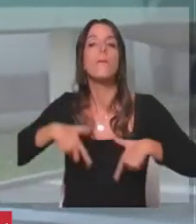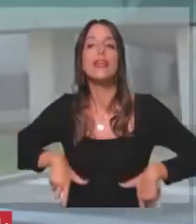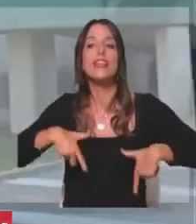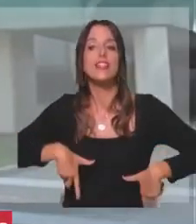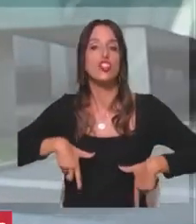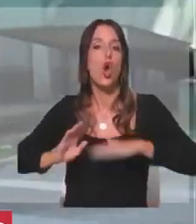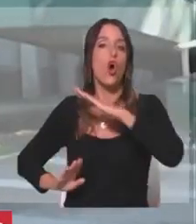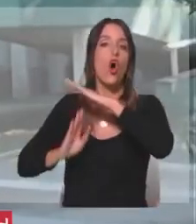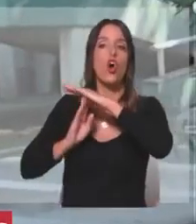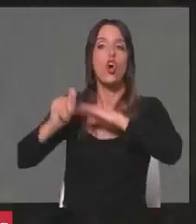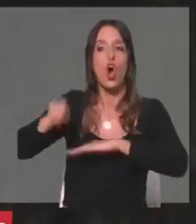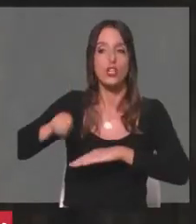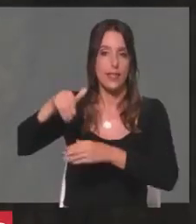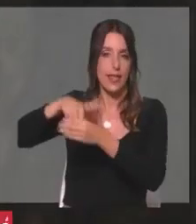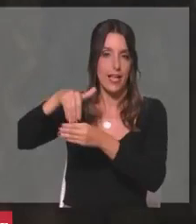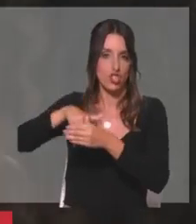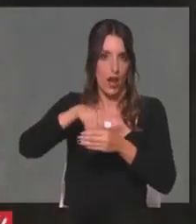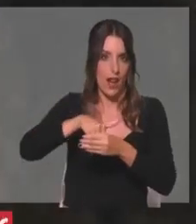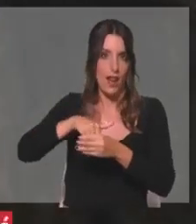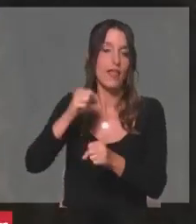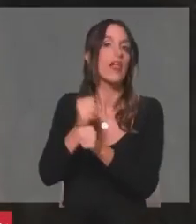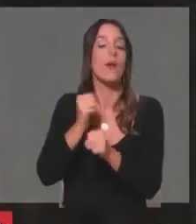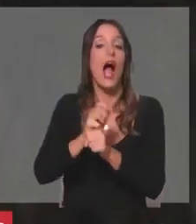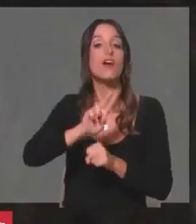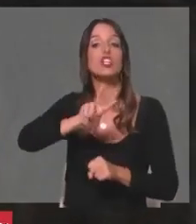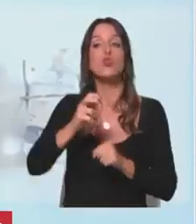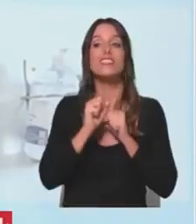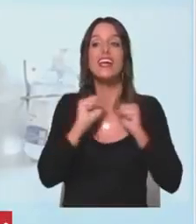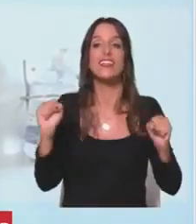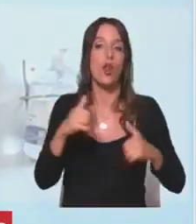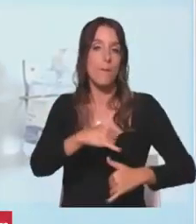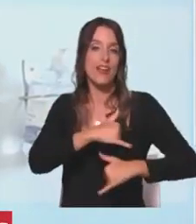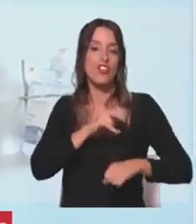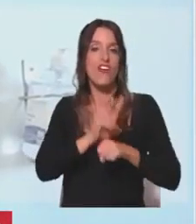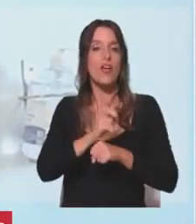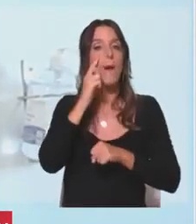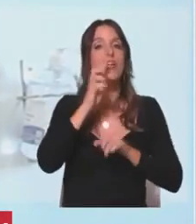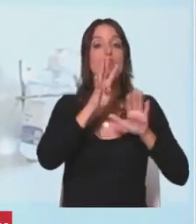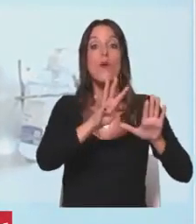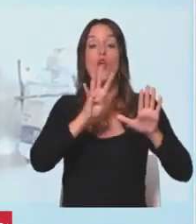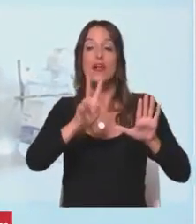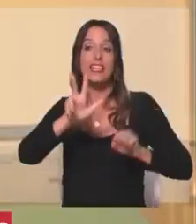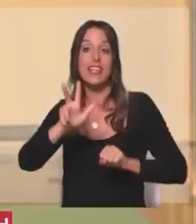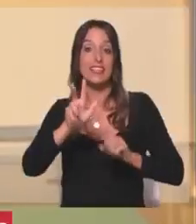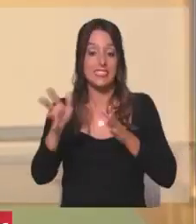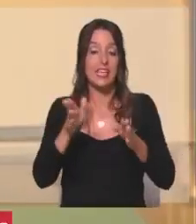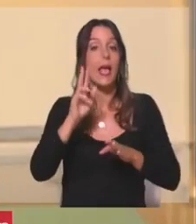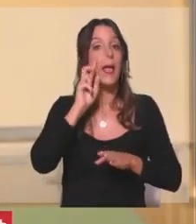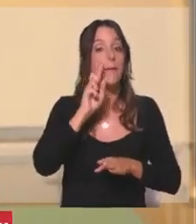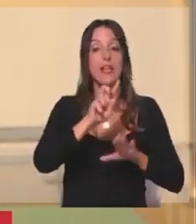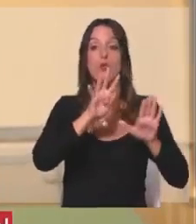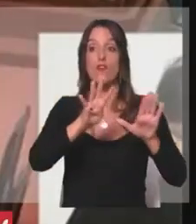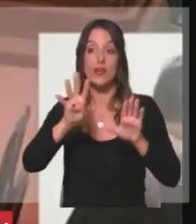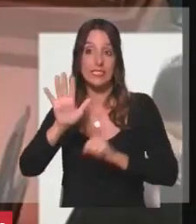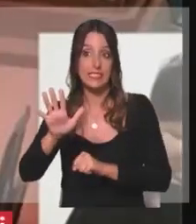en representación del Partido Nacional y subsecretario y ministro de Defensa entre 1993 y 1995. En